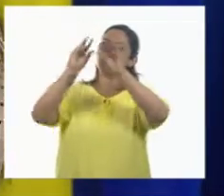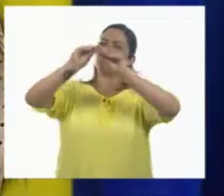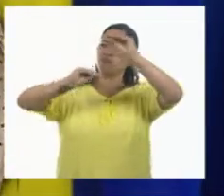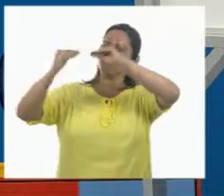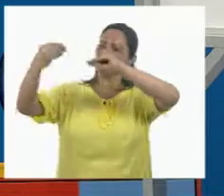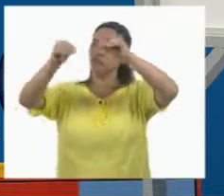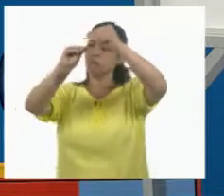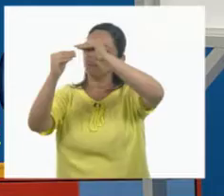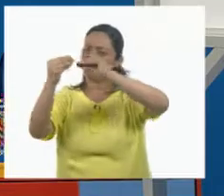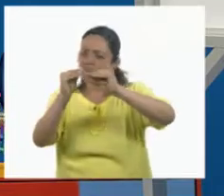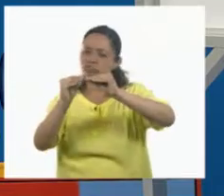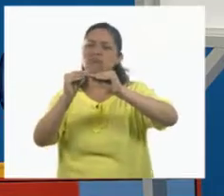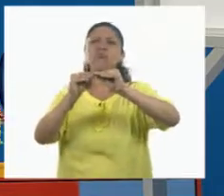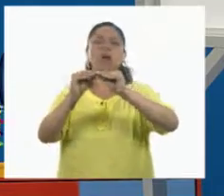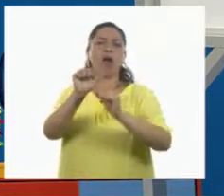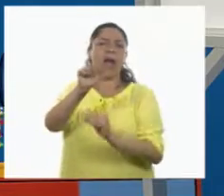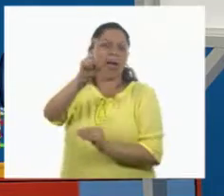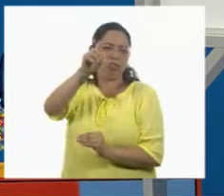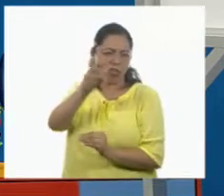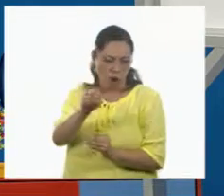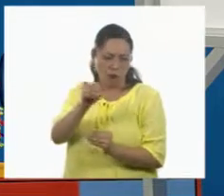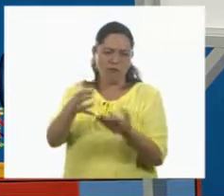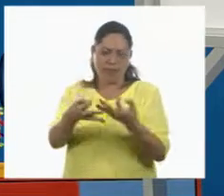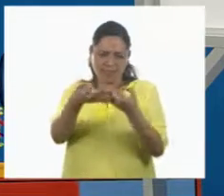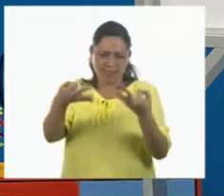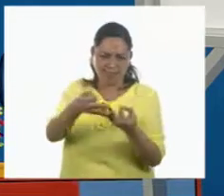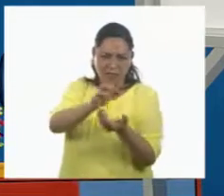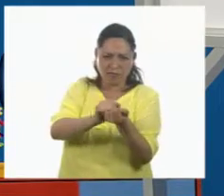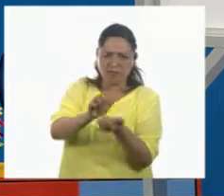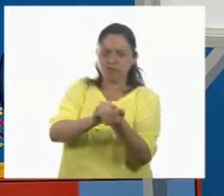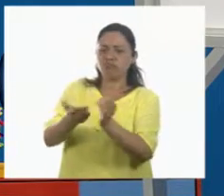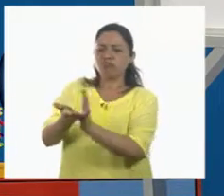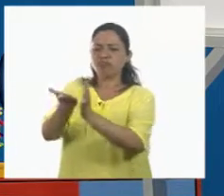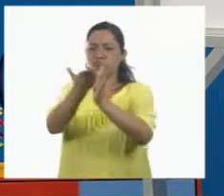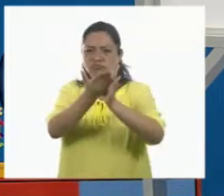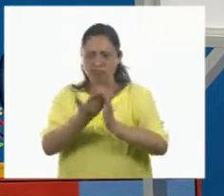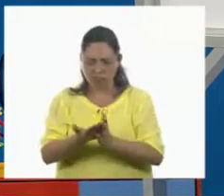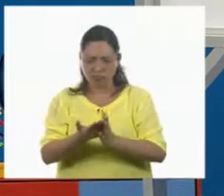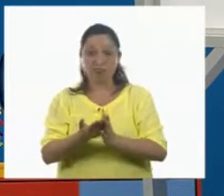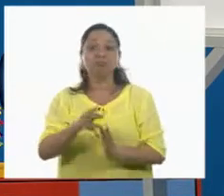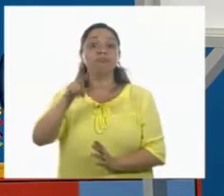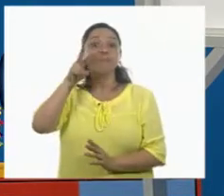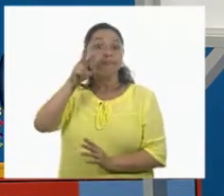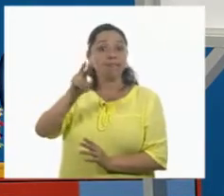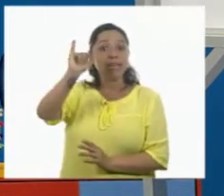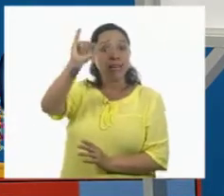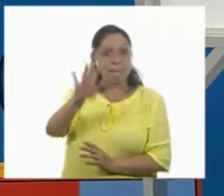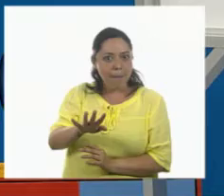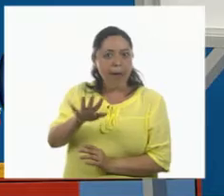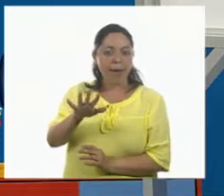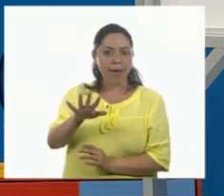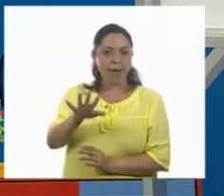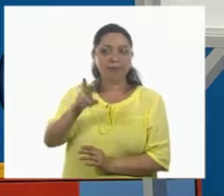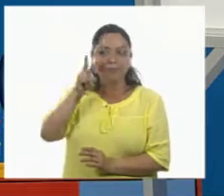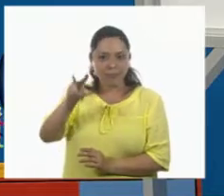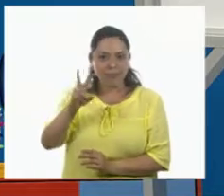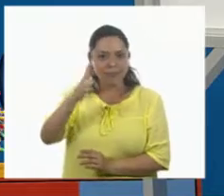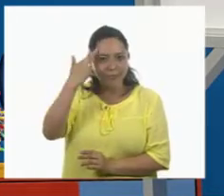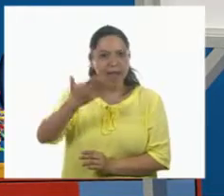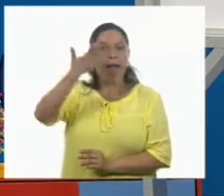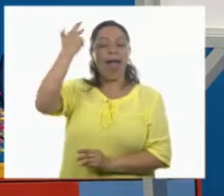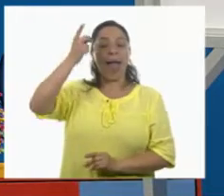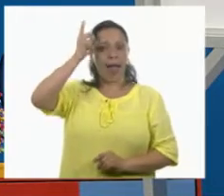como materiales más sencillos, pero como pudimos ver en esta imagen, incluso había caballos. Es decir,